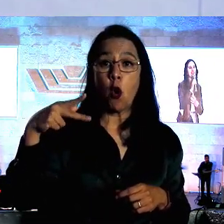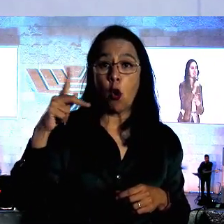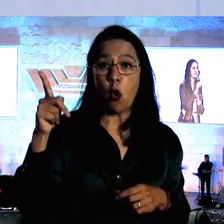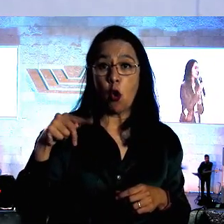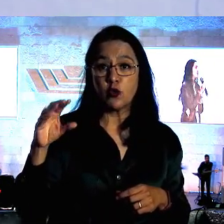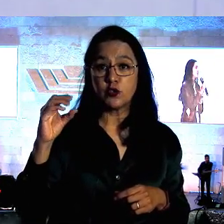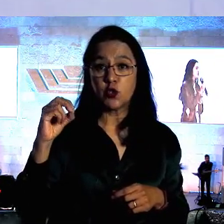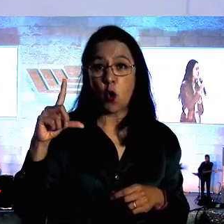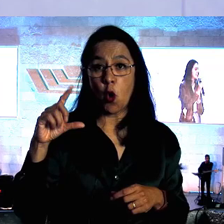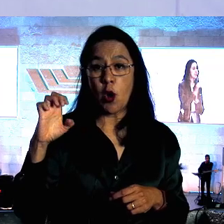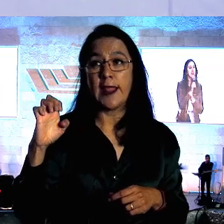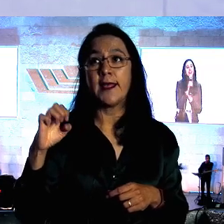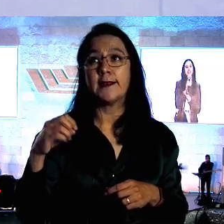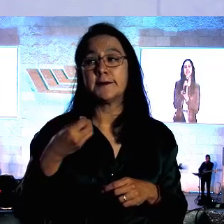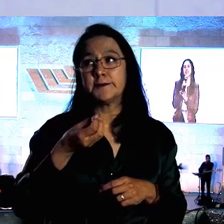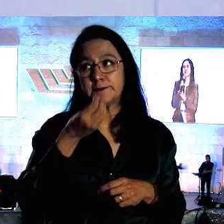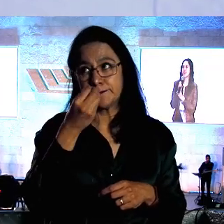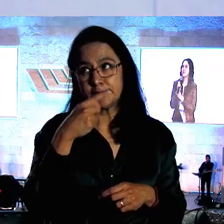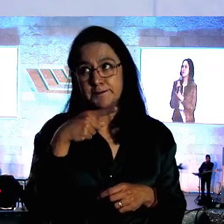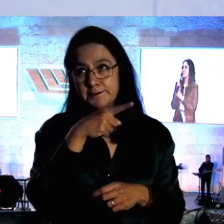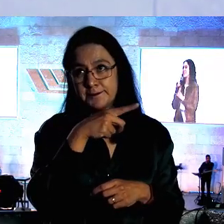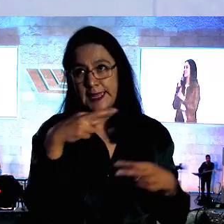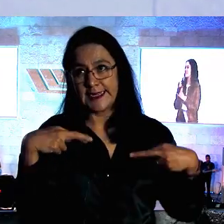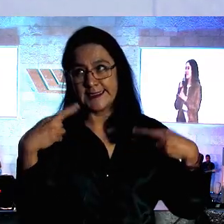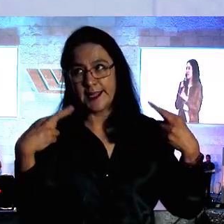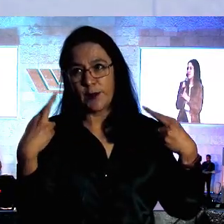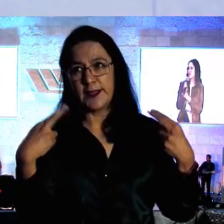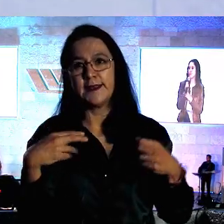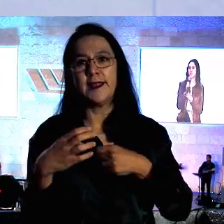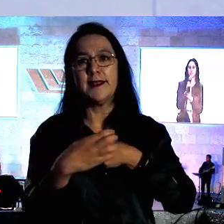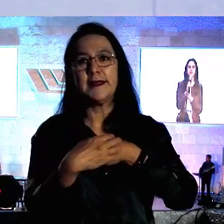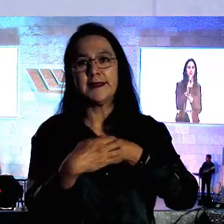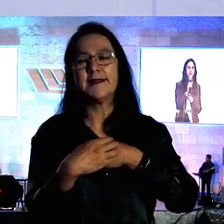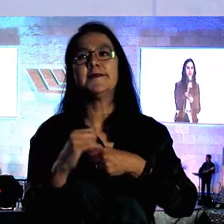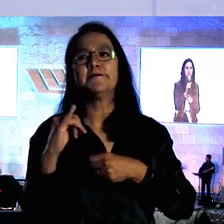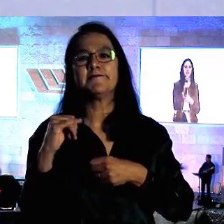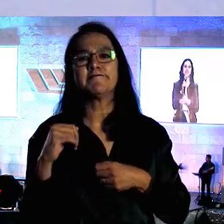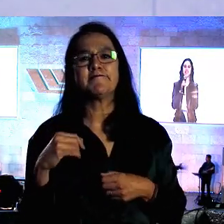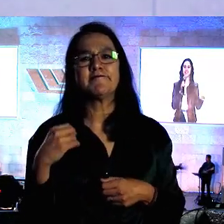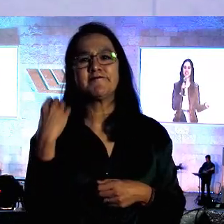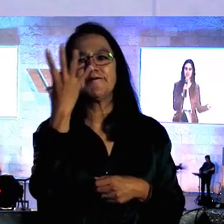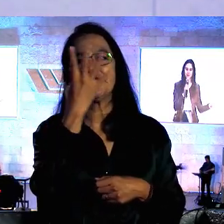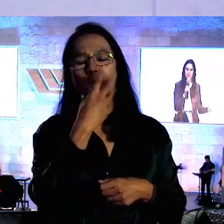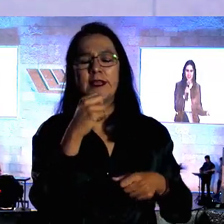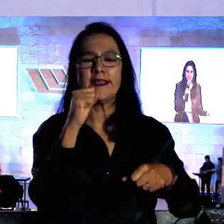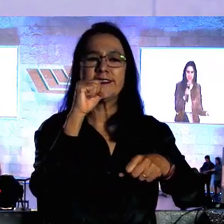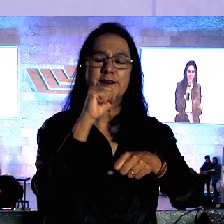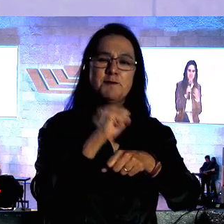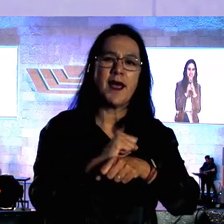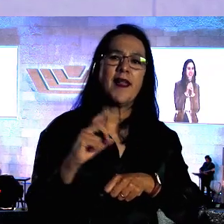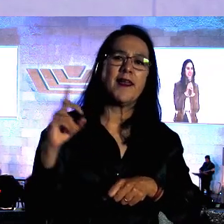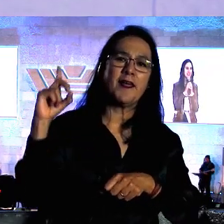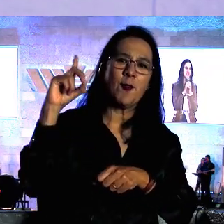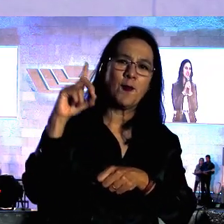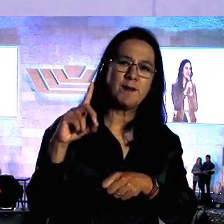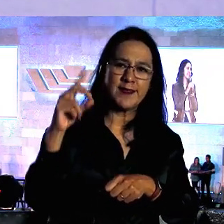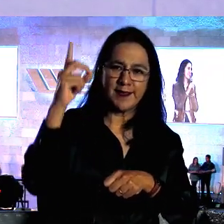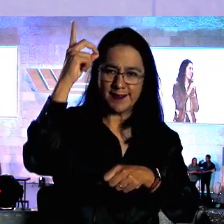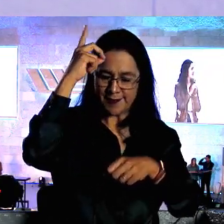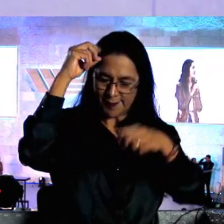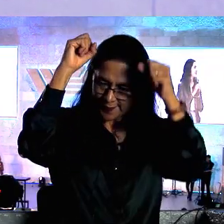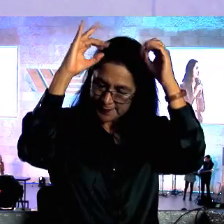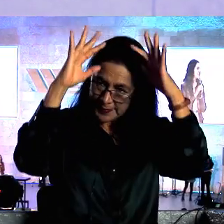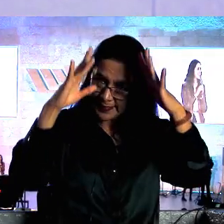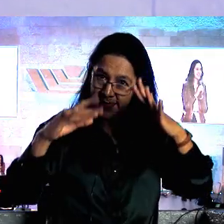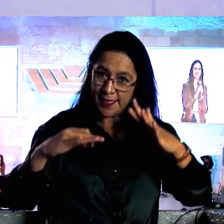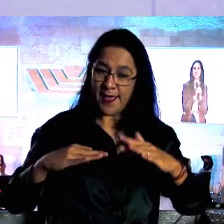disfrutar de un rico pozole que tengan una bonita semana un bonito domingo felicidades a las parejas nuevamente y que Dios los bendiga